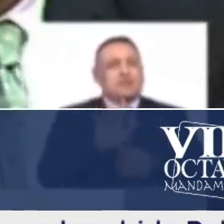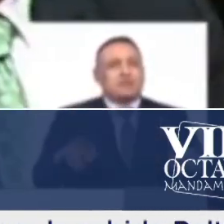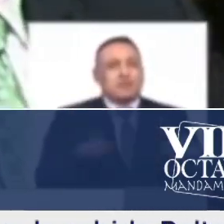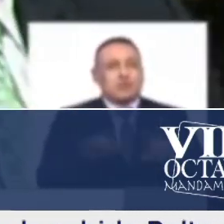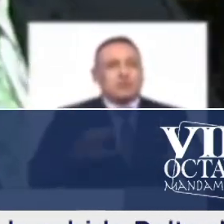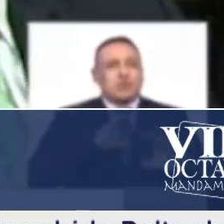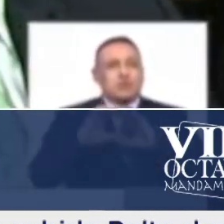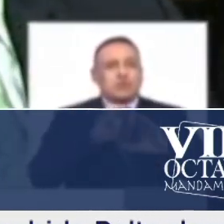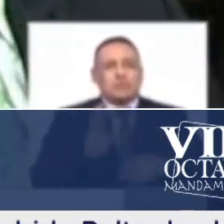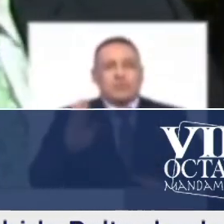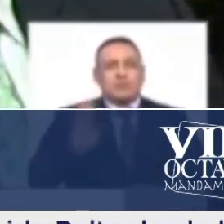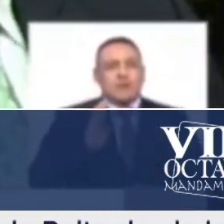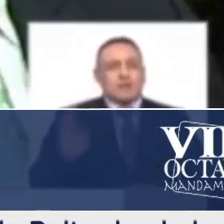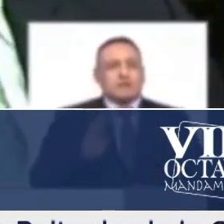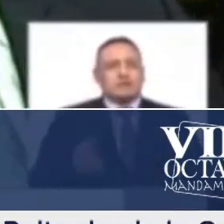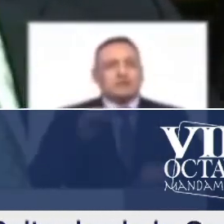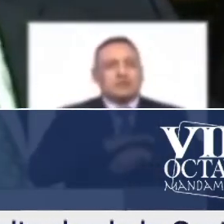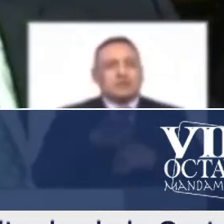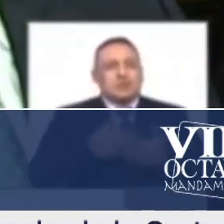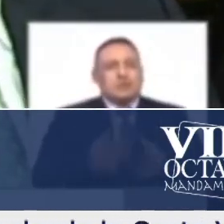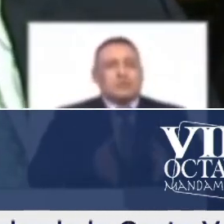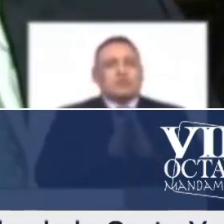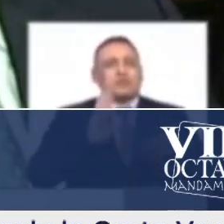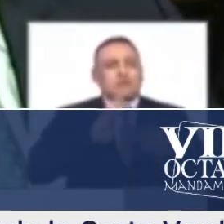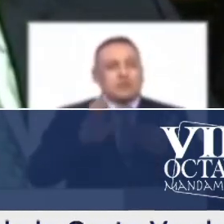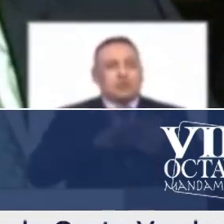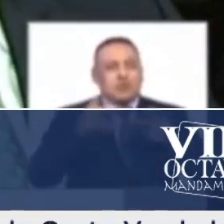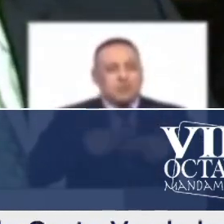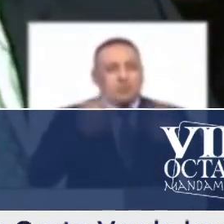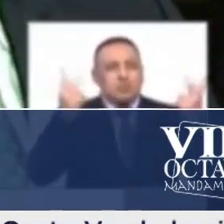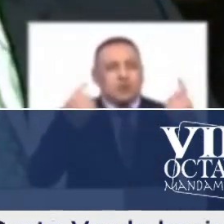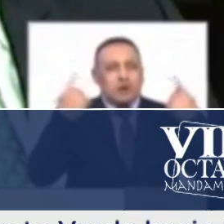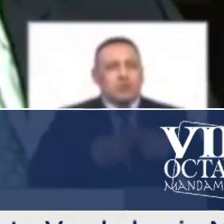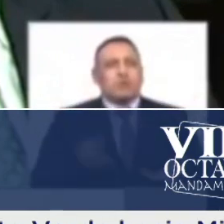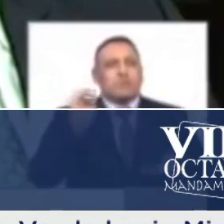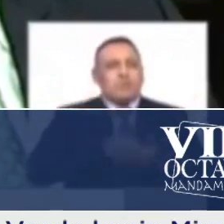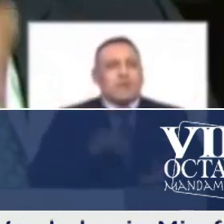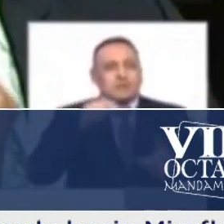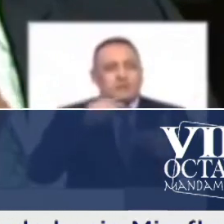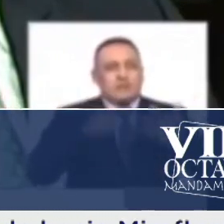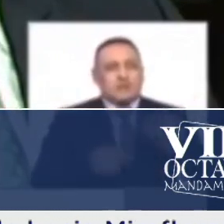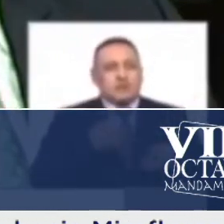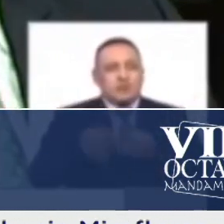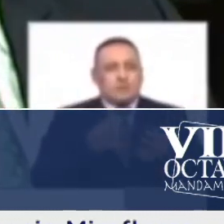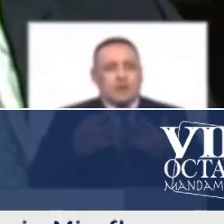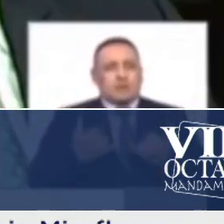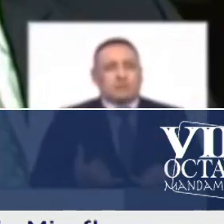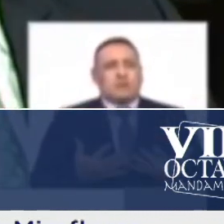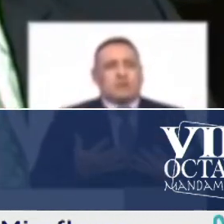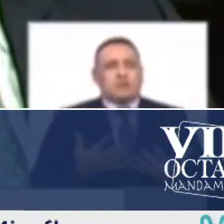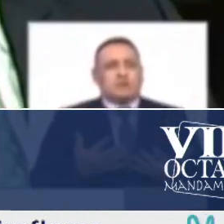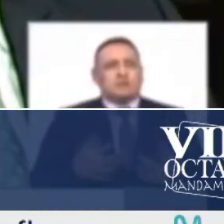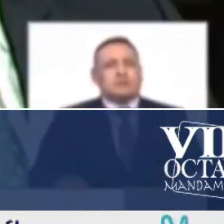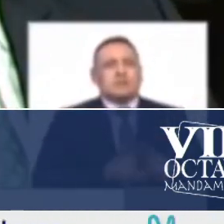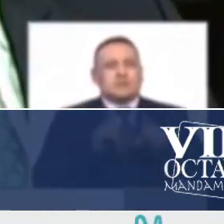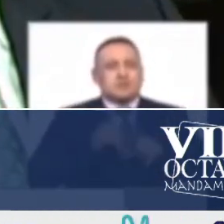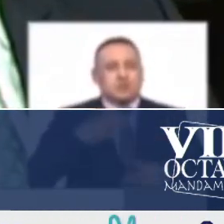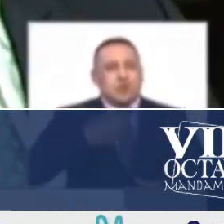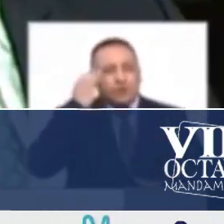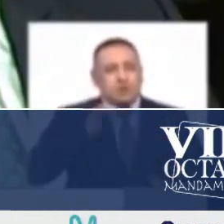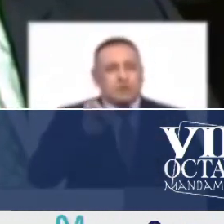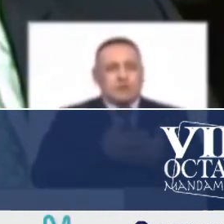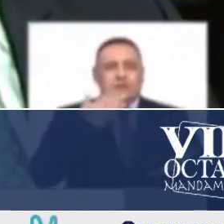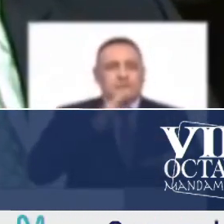una conversación privada y respecto del cual ha pedido disculpas públicas reiteradas como lo ha hecho actualmente, creo que existe